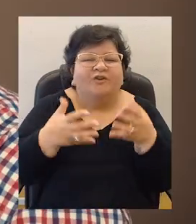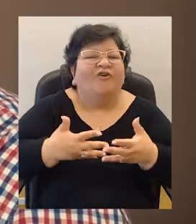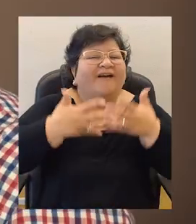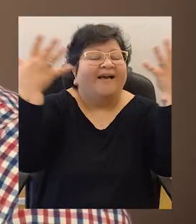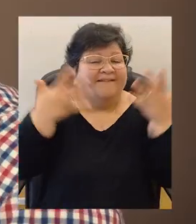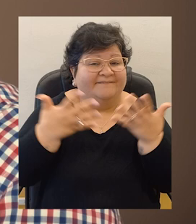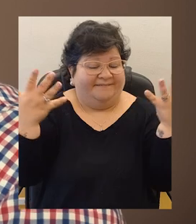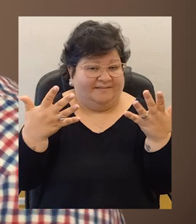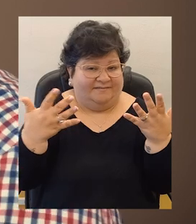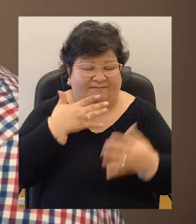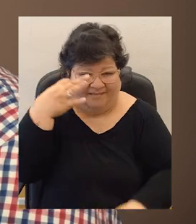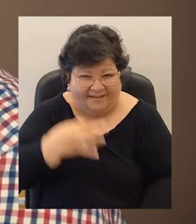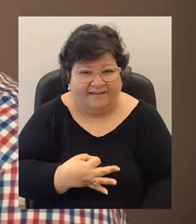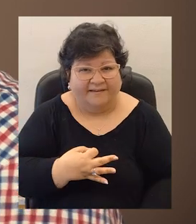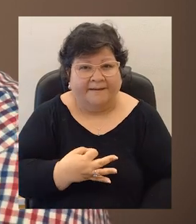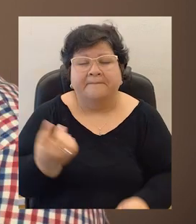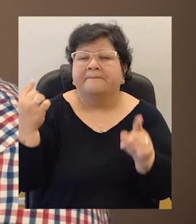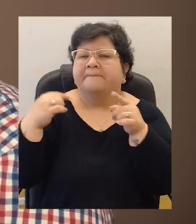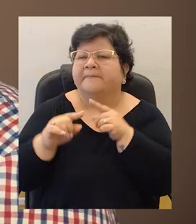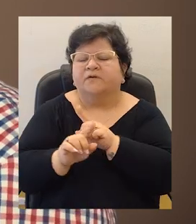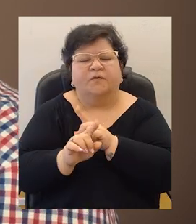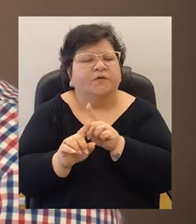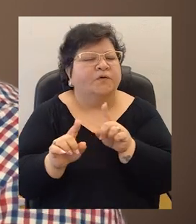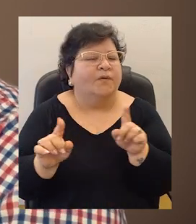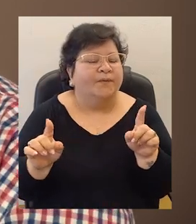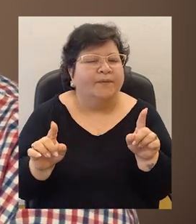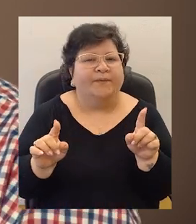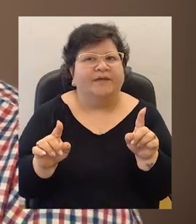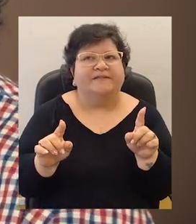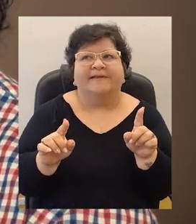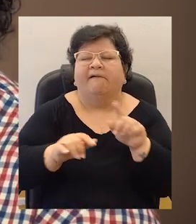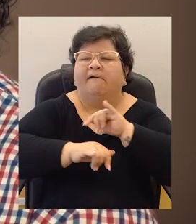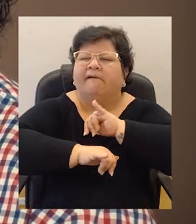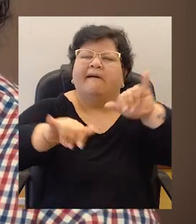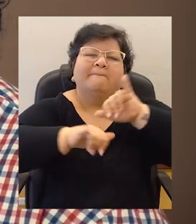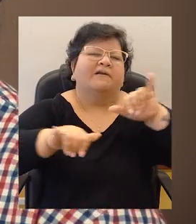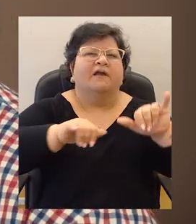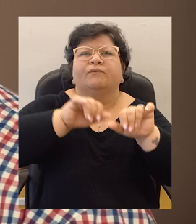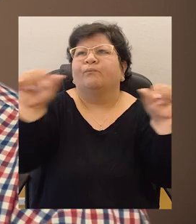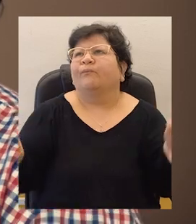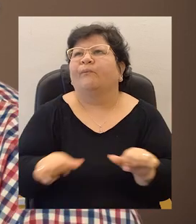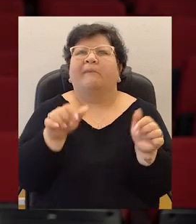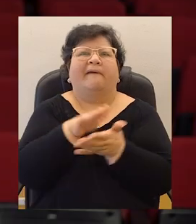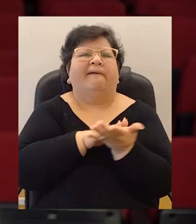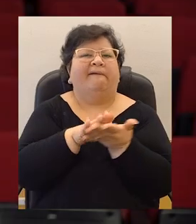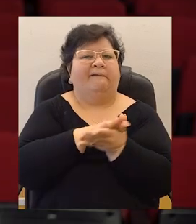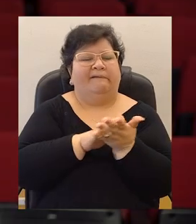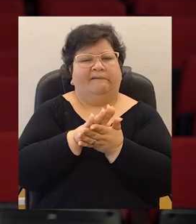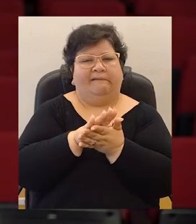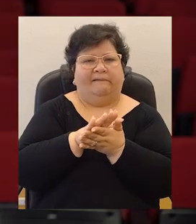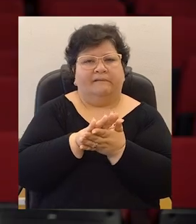y concretos pero no puede no por eso vamos a hacer una campaña de no hagas nada en internet sería tan